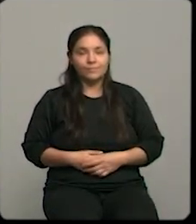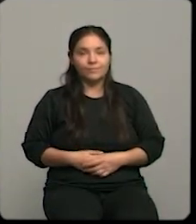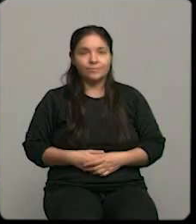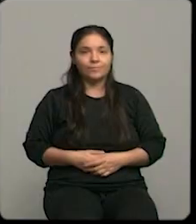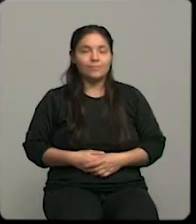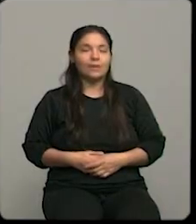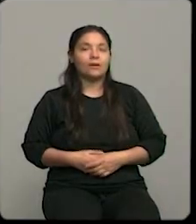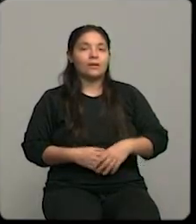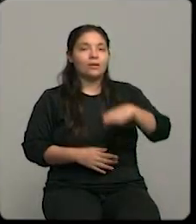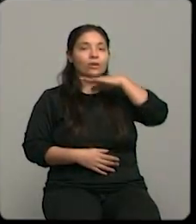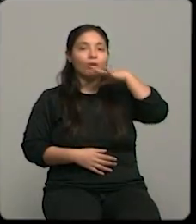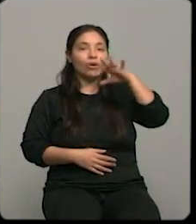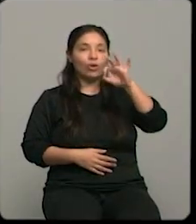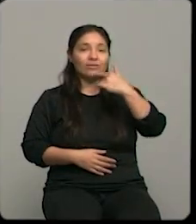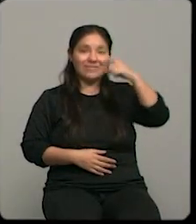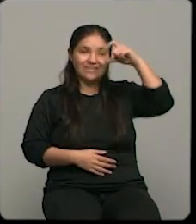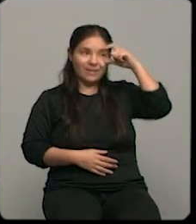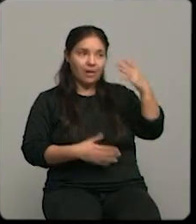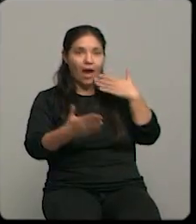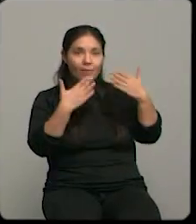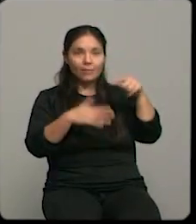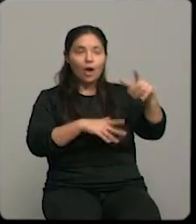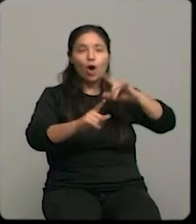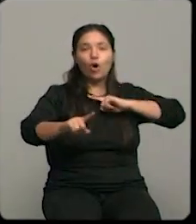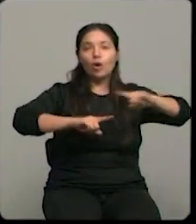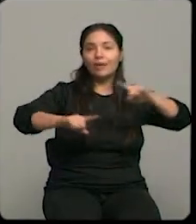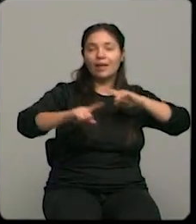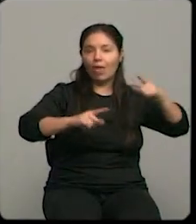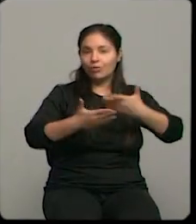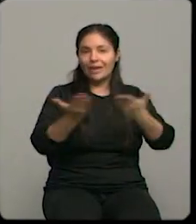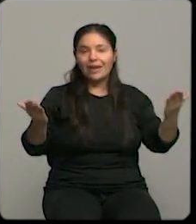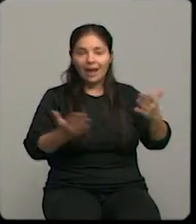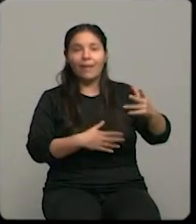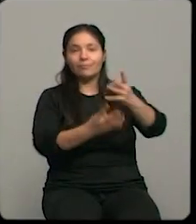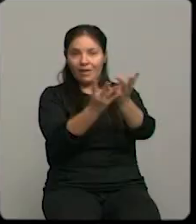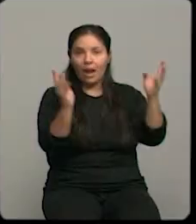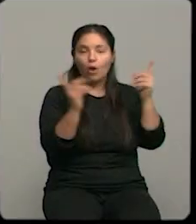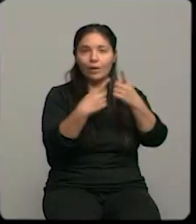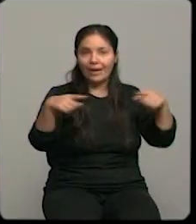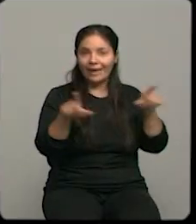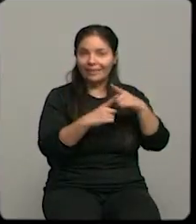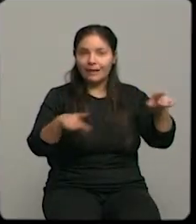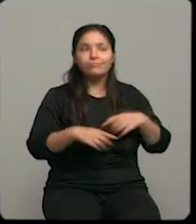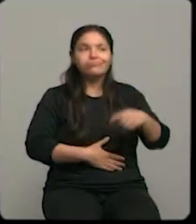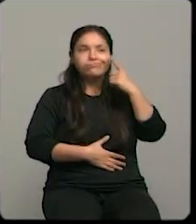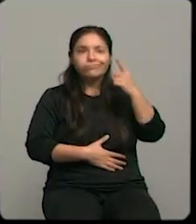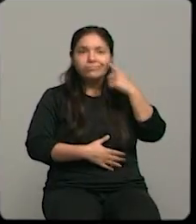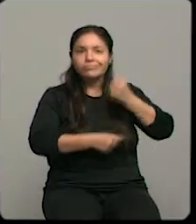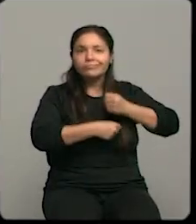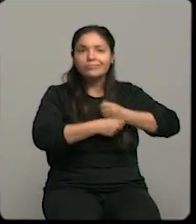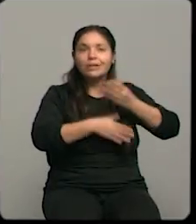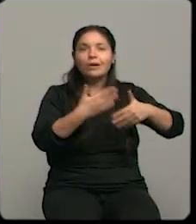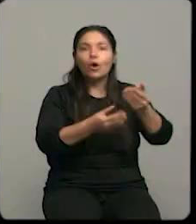Vine a hablar con José Loyero, coordinador general de la orquesta, para conocer más sobre la tarea que llevan